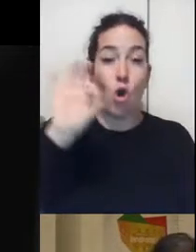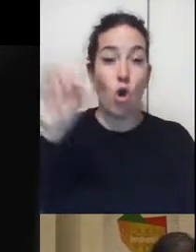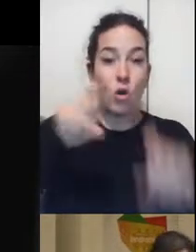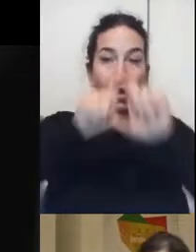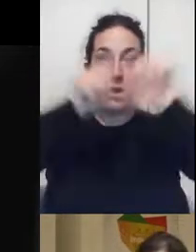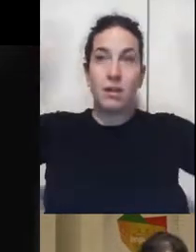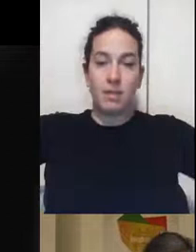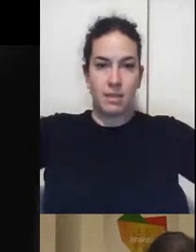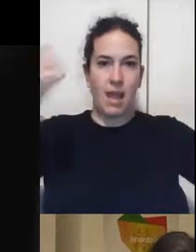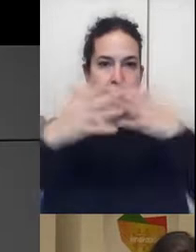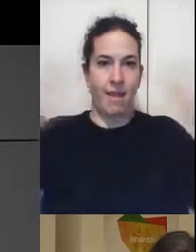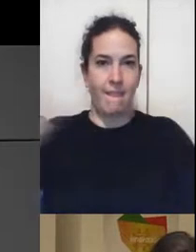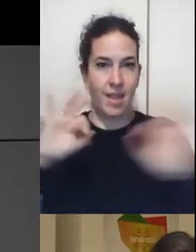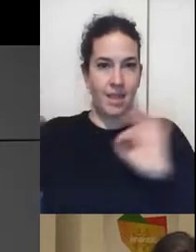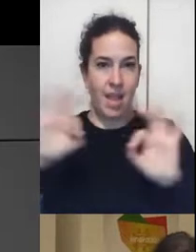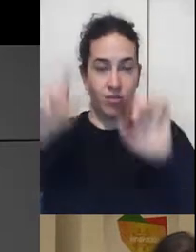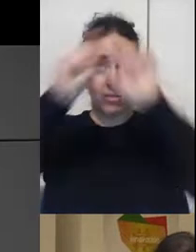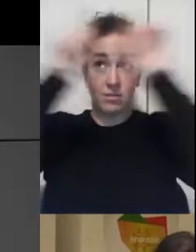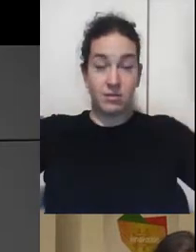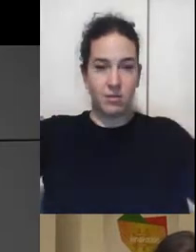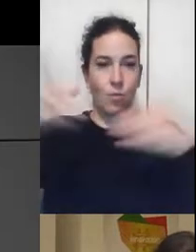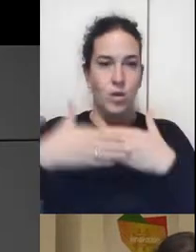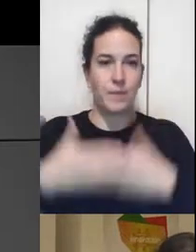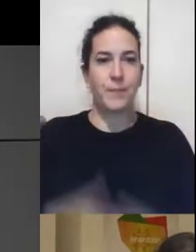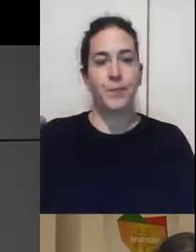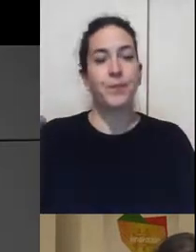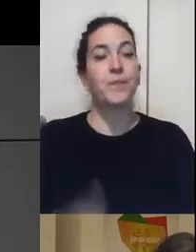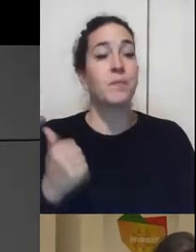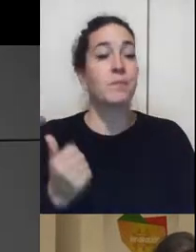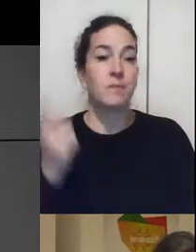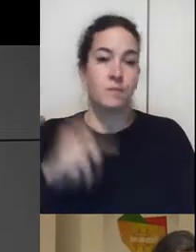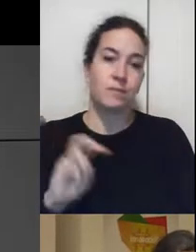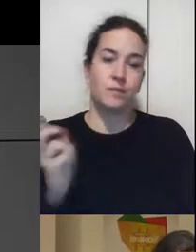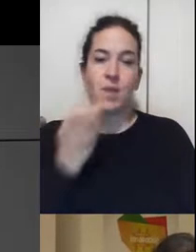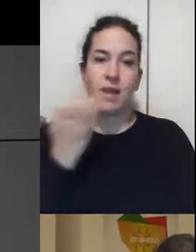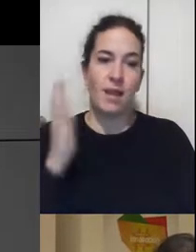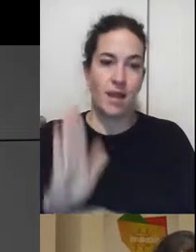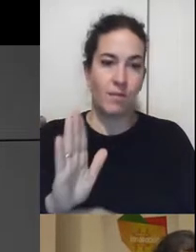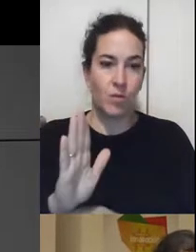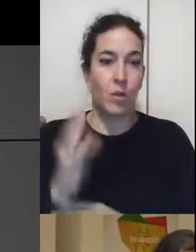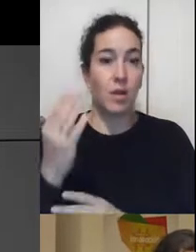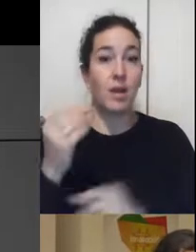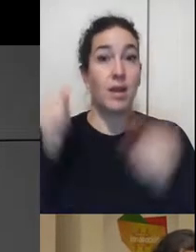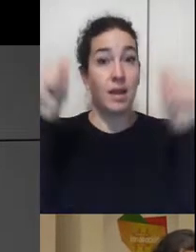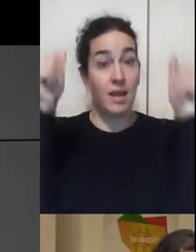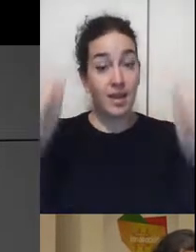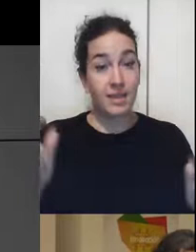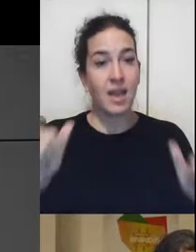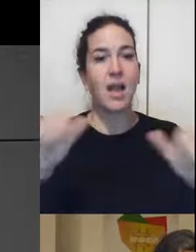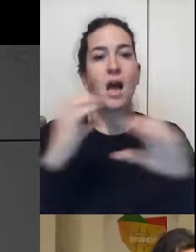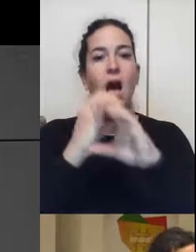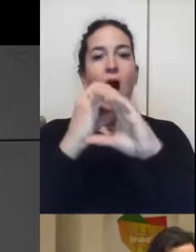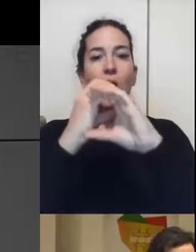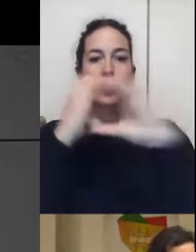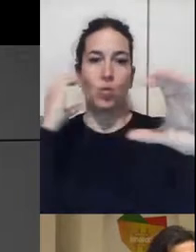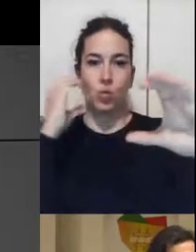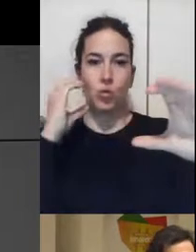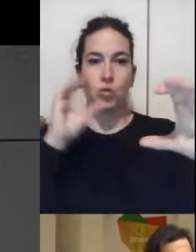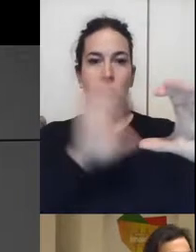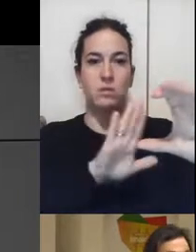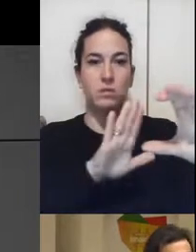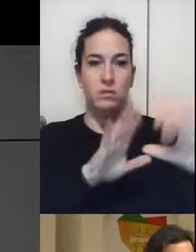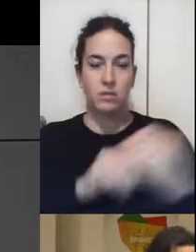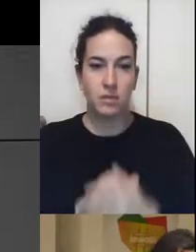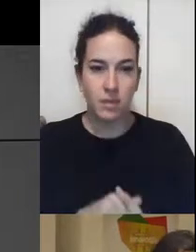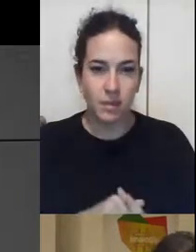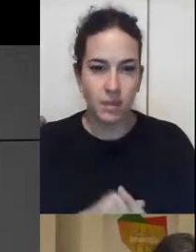teatro. Podemos ver otra más. Y bueno, pues aquí tenemos el cartel adaptado a un Tirando en el Fuego, se trabaja con